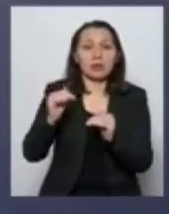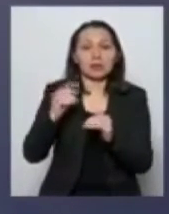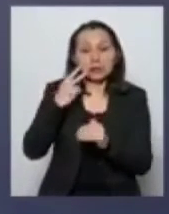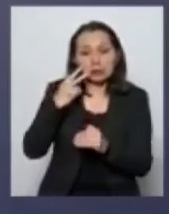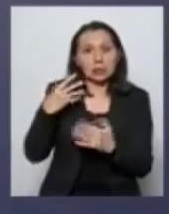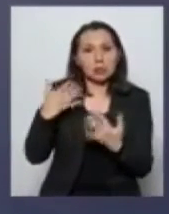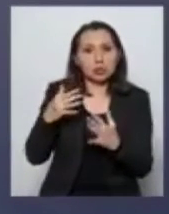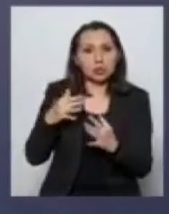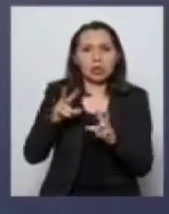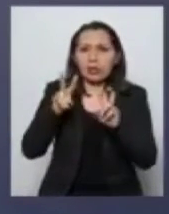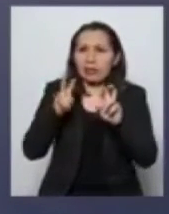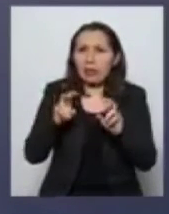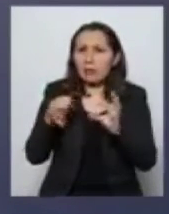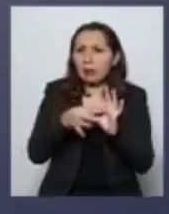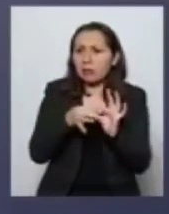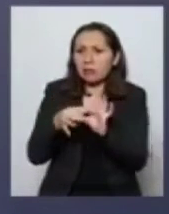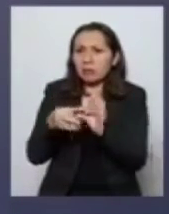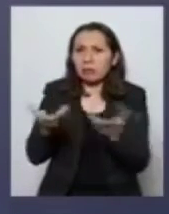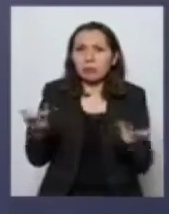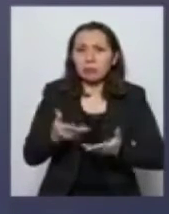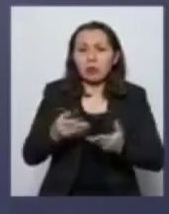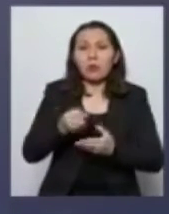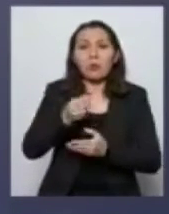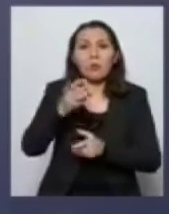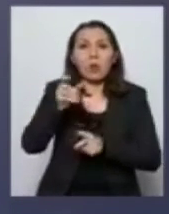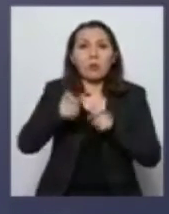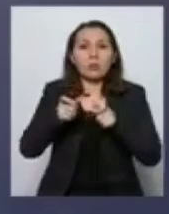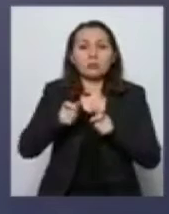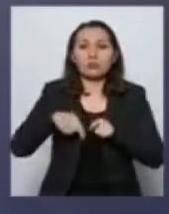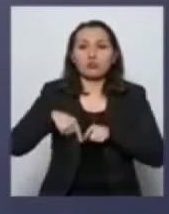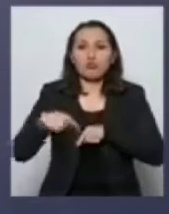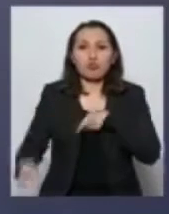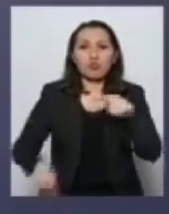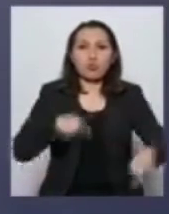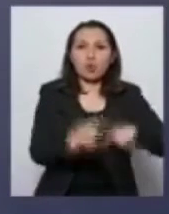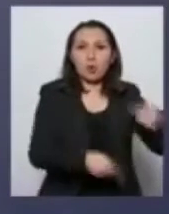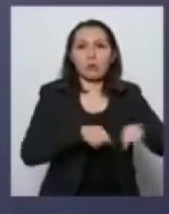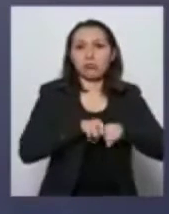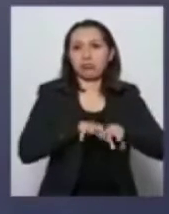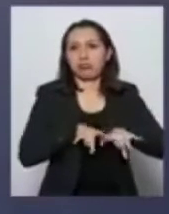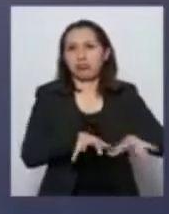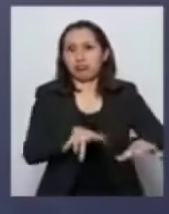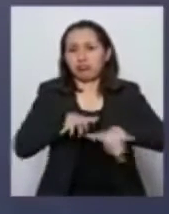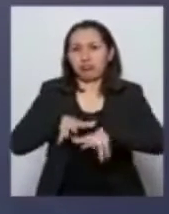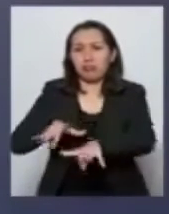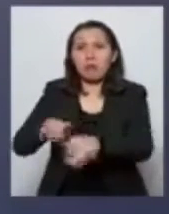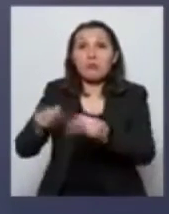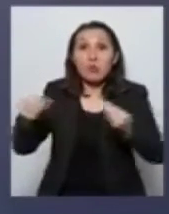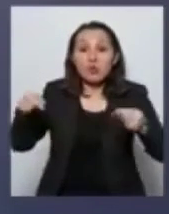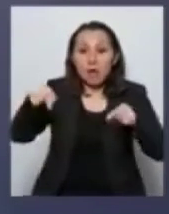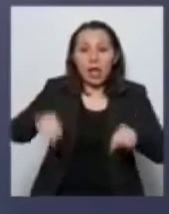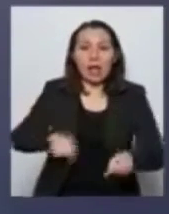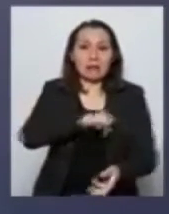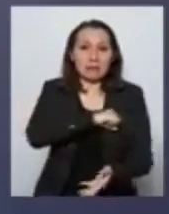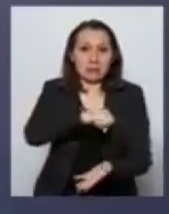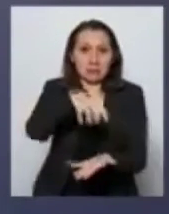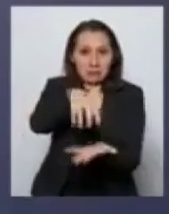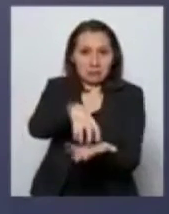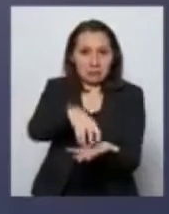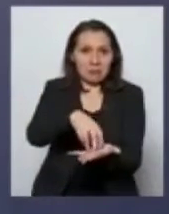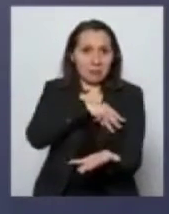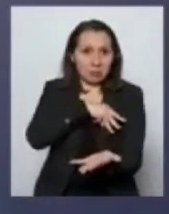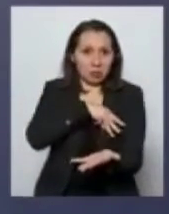cobra directamente relación en cuanto a la cantidad de contagios que se están produciendo aquí en la región